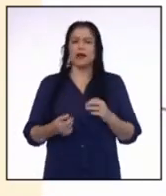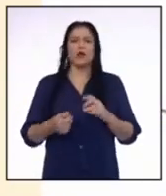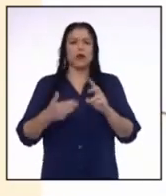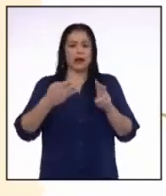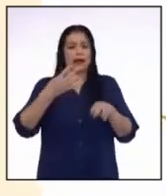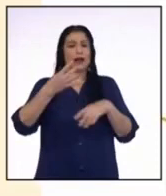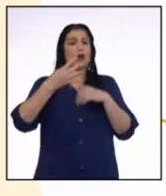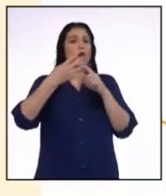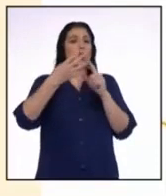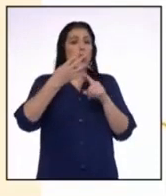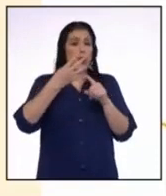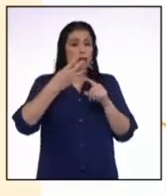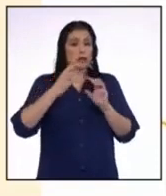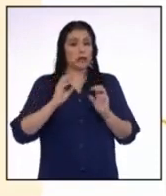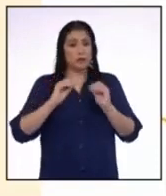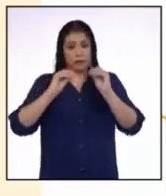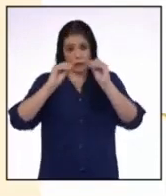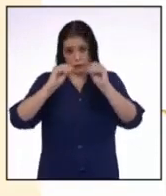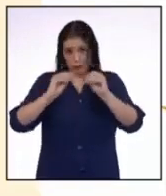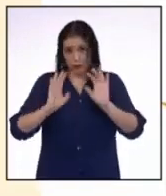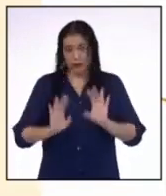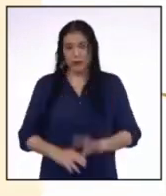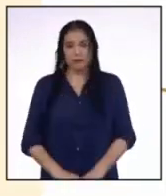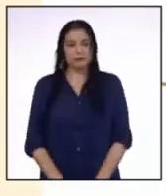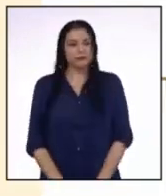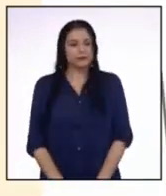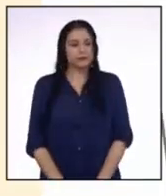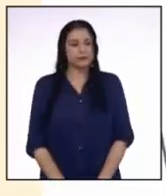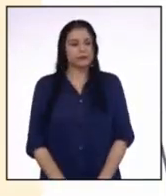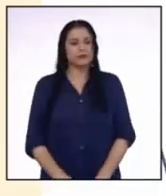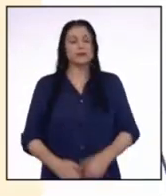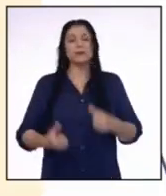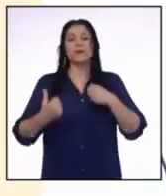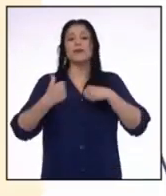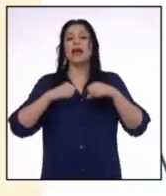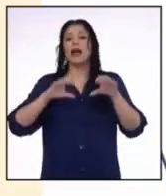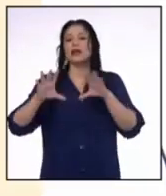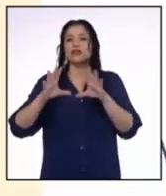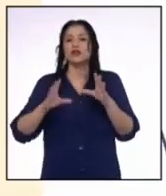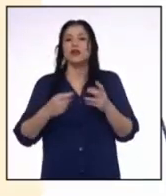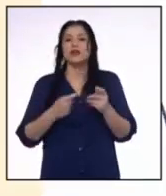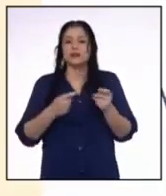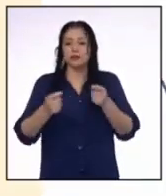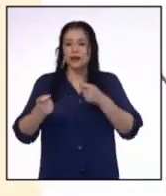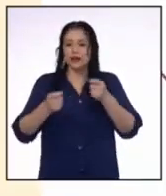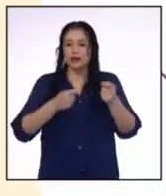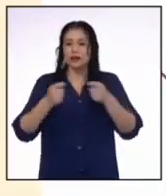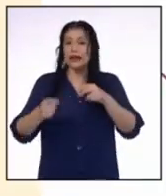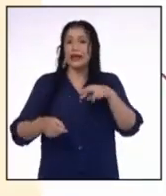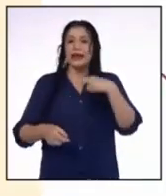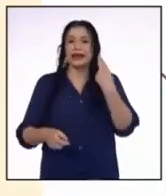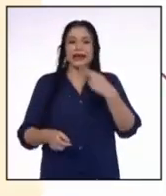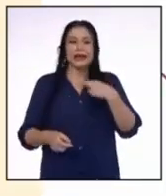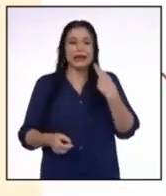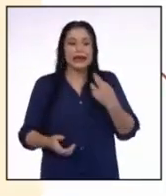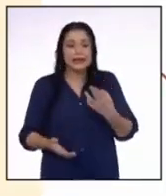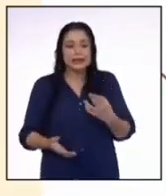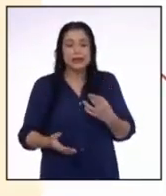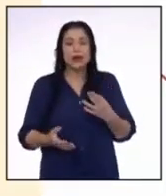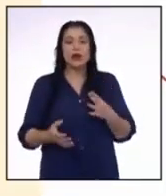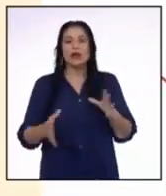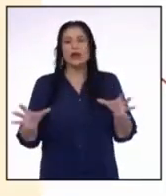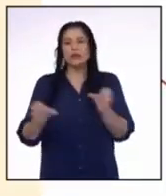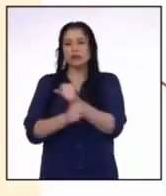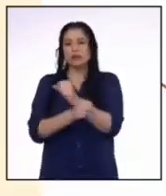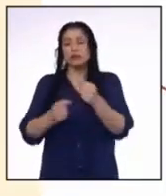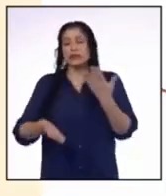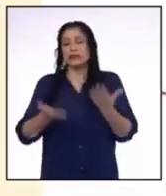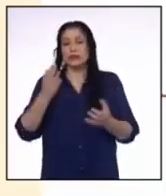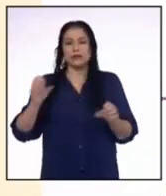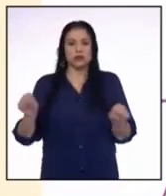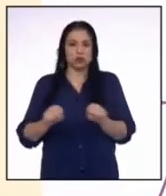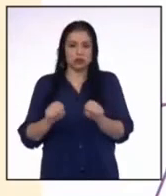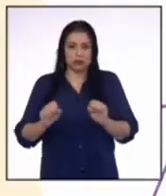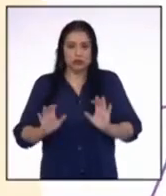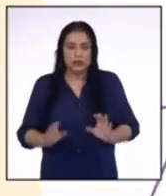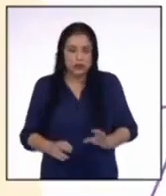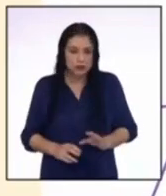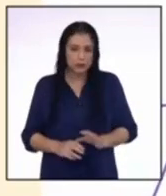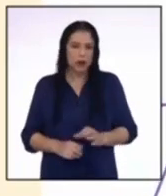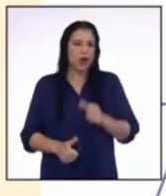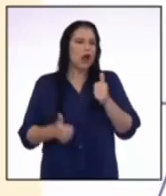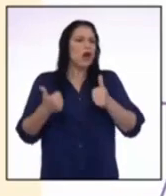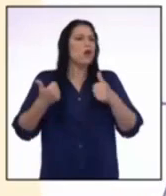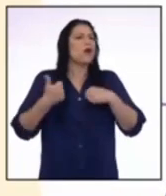punto 4 podríamos considerar acciones para gestionar el riesgo de desastre por sismo.